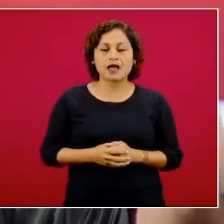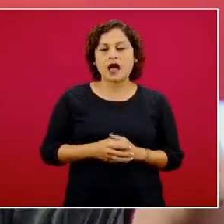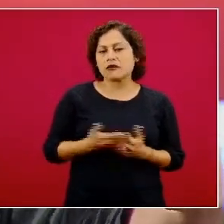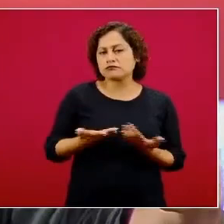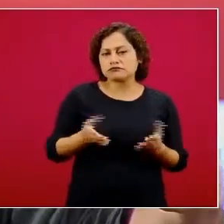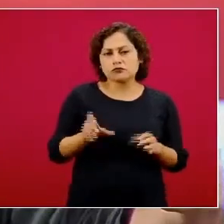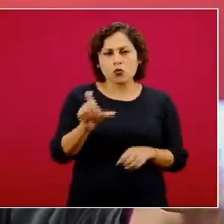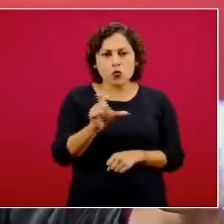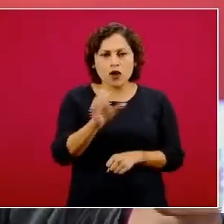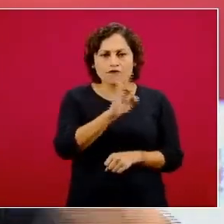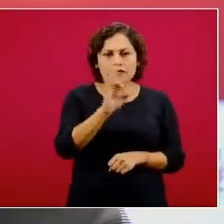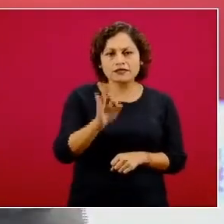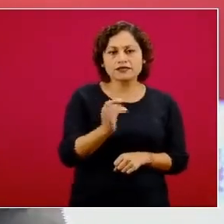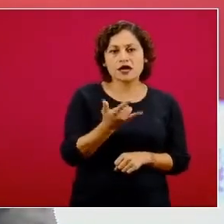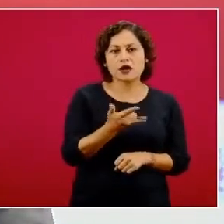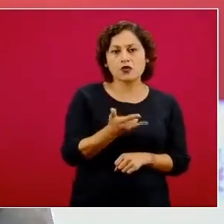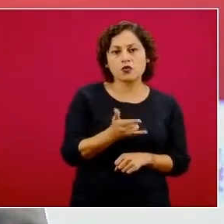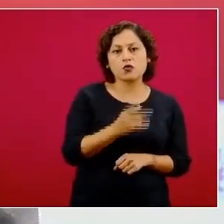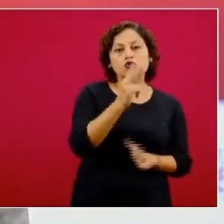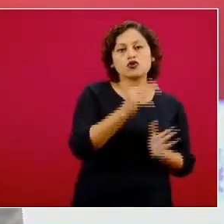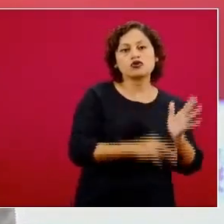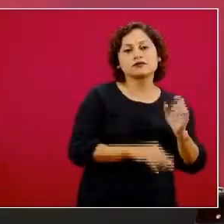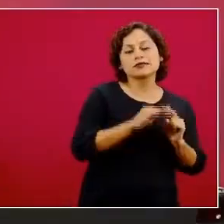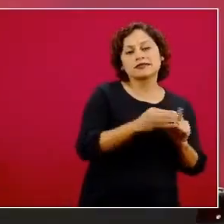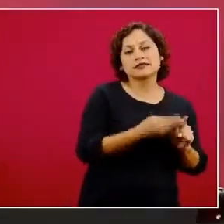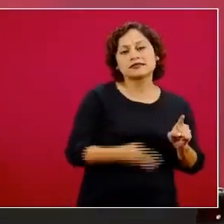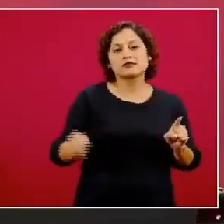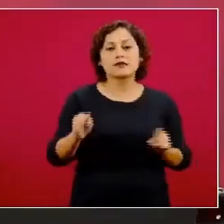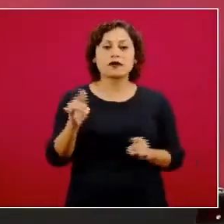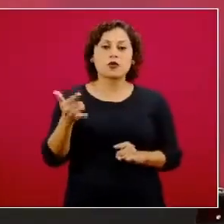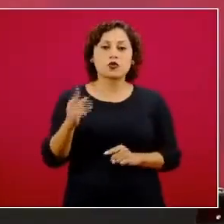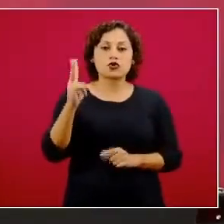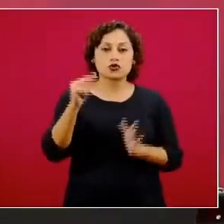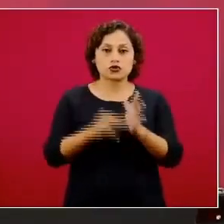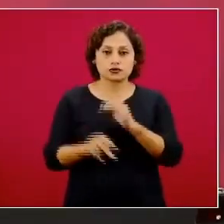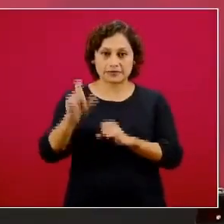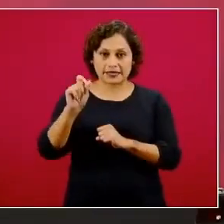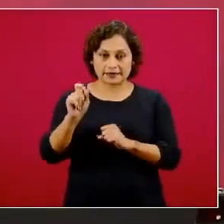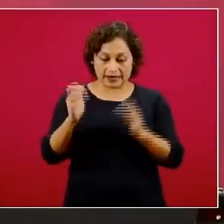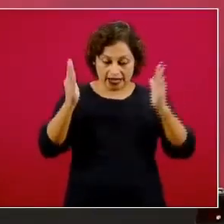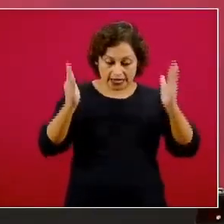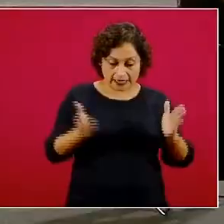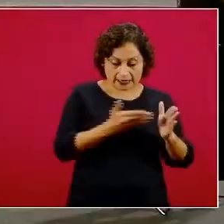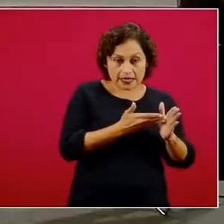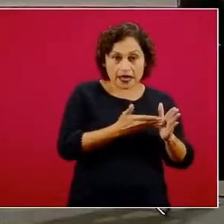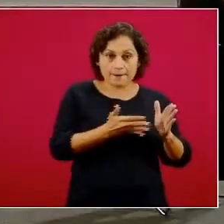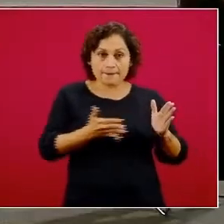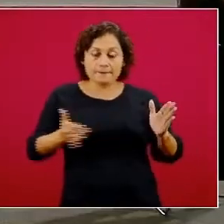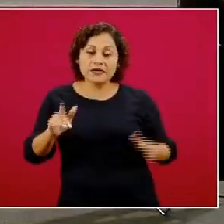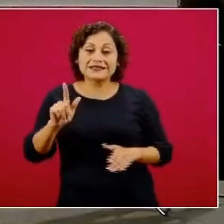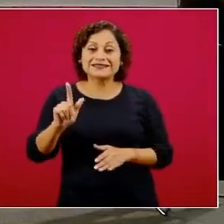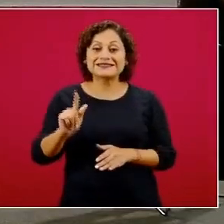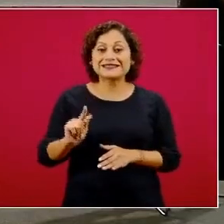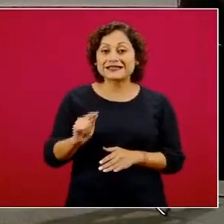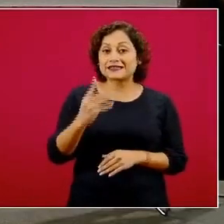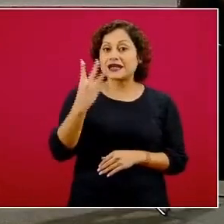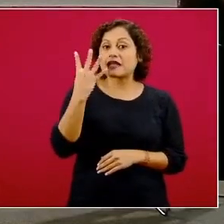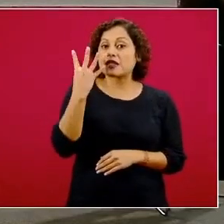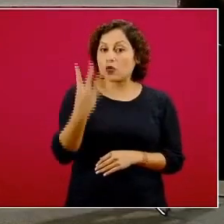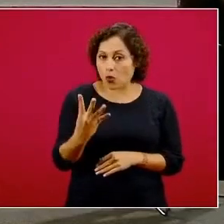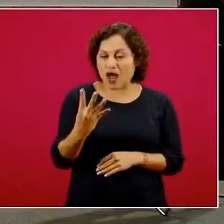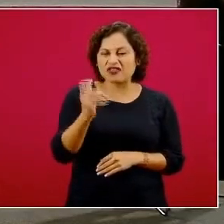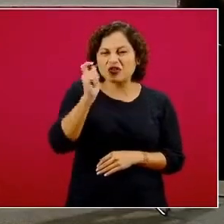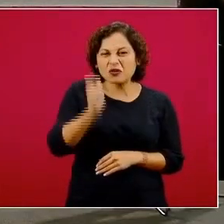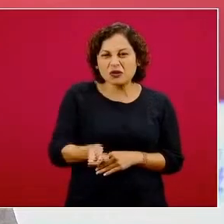julio 2019 a junio 2020. Estos 74 eventos representaron el 20%